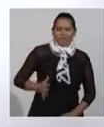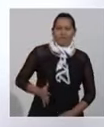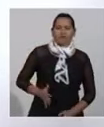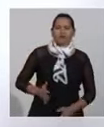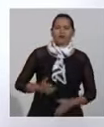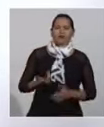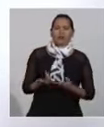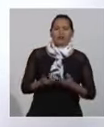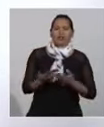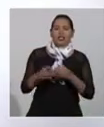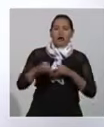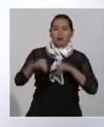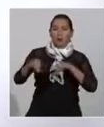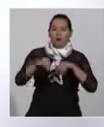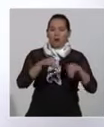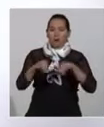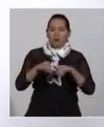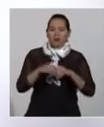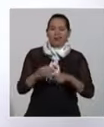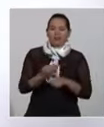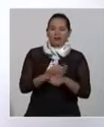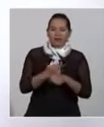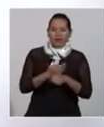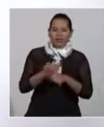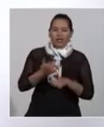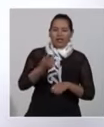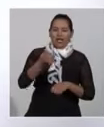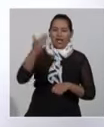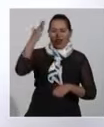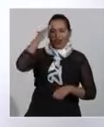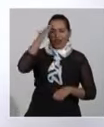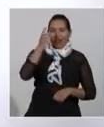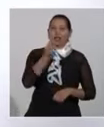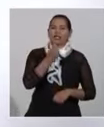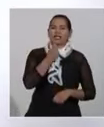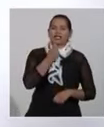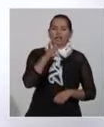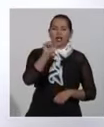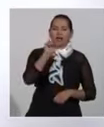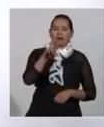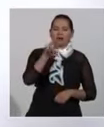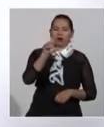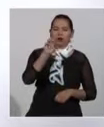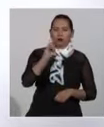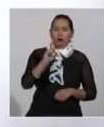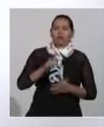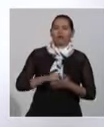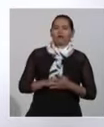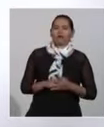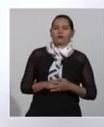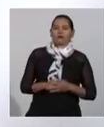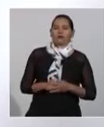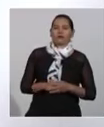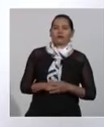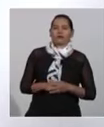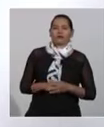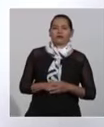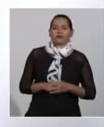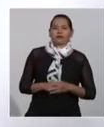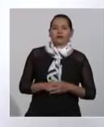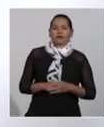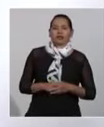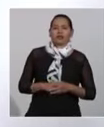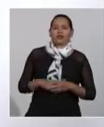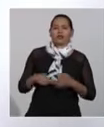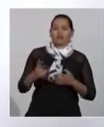Andrés Manuel López Obrador, con toda la lealtad al pueblo, a la gente. Solo una vez, al tercer lugar